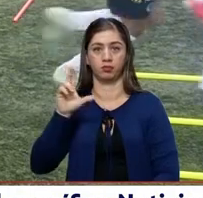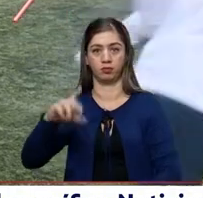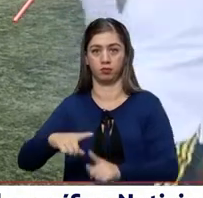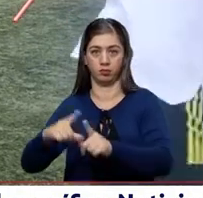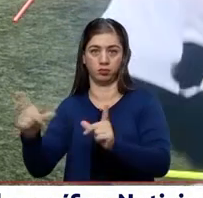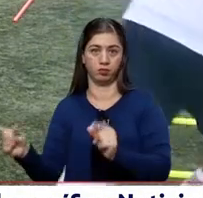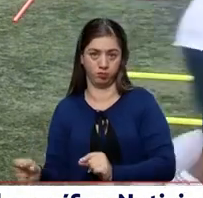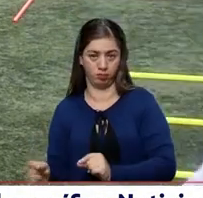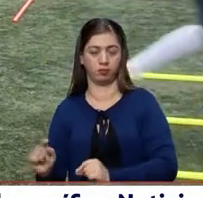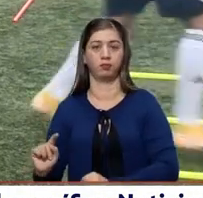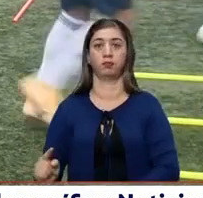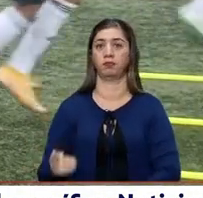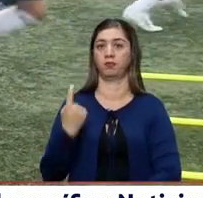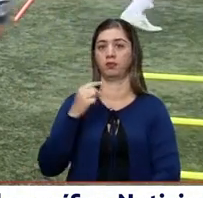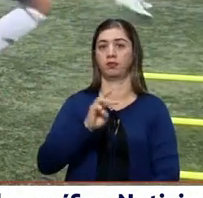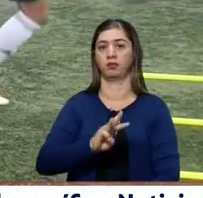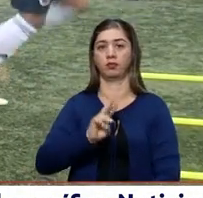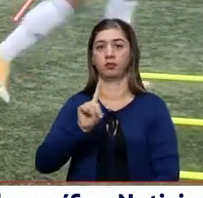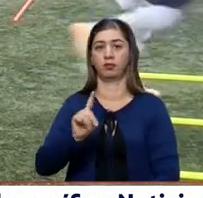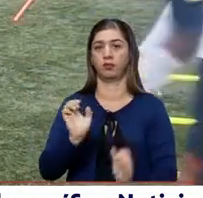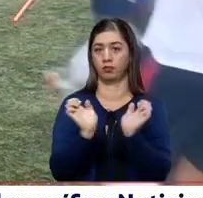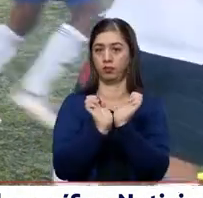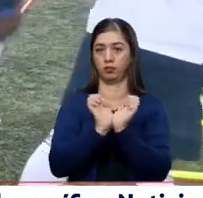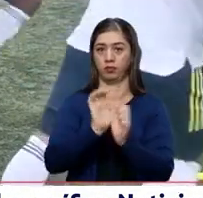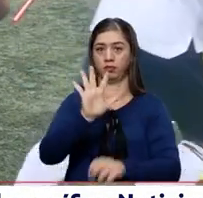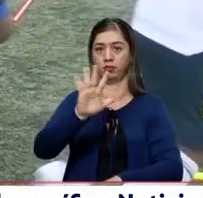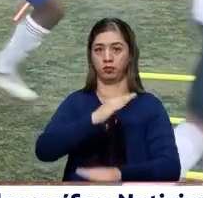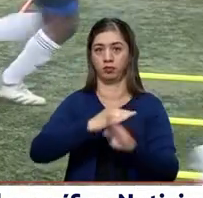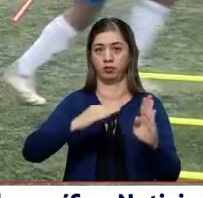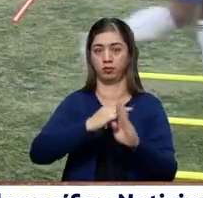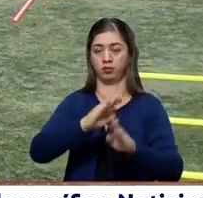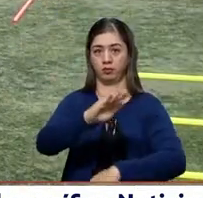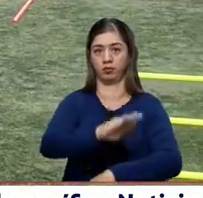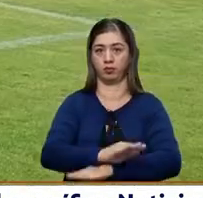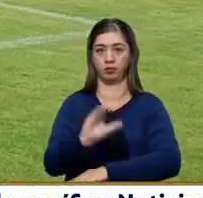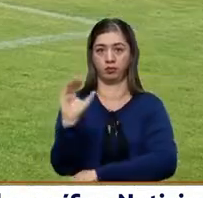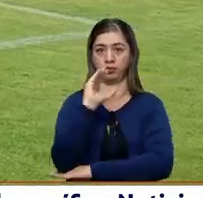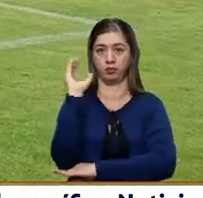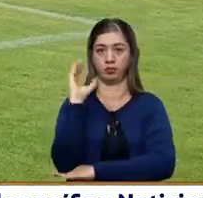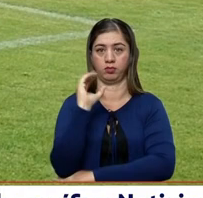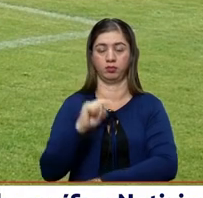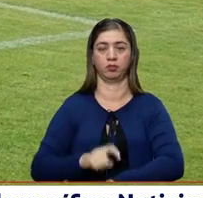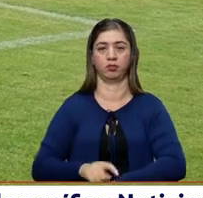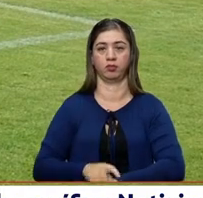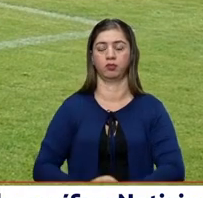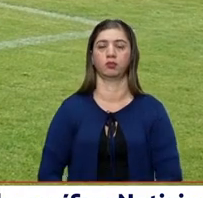Su debut en el campeonato será el 31 de mayo, a las 5:30 de la tarde, hora colombiana.